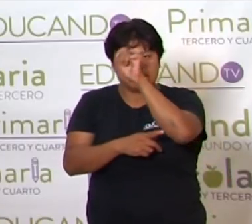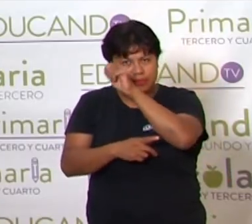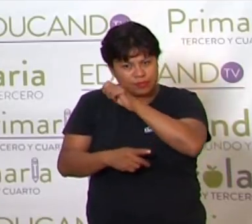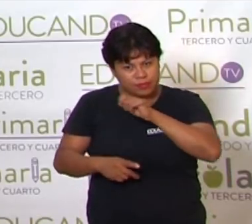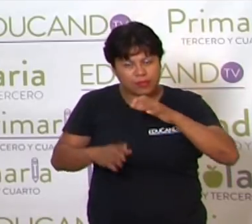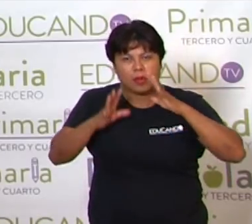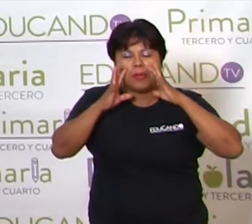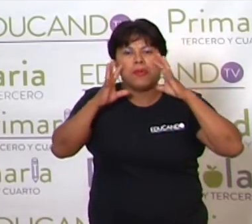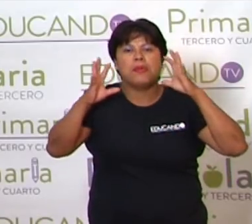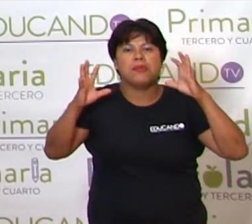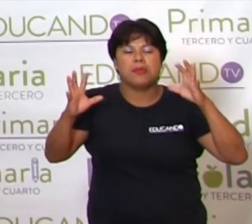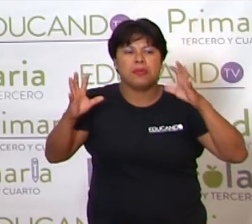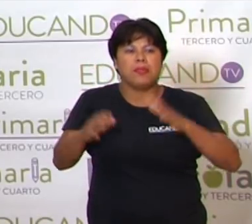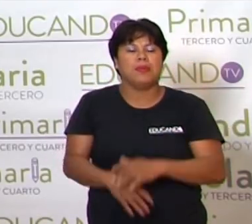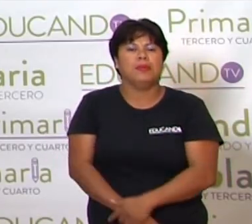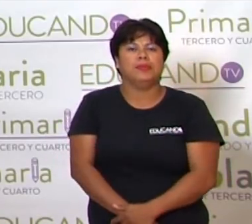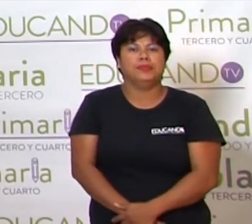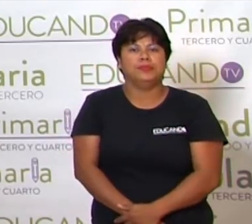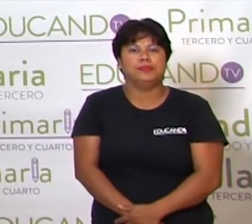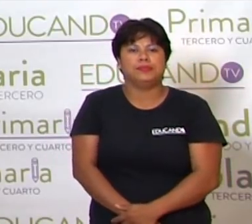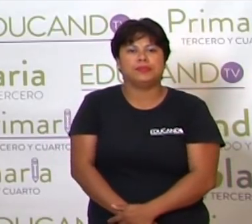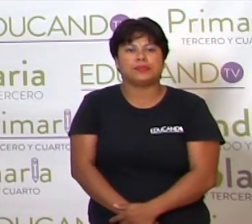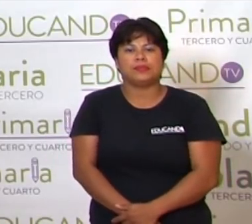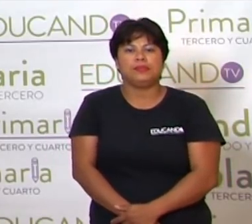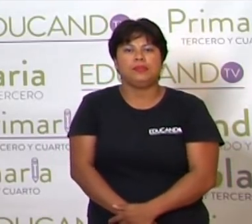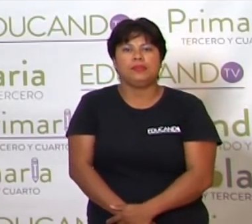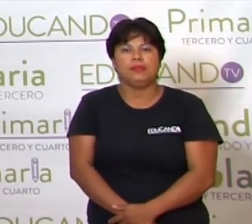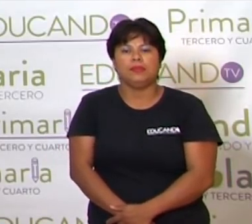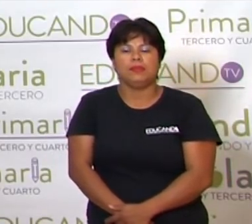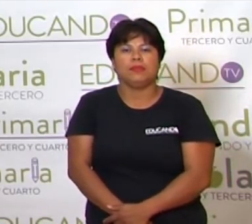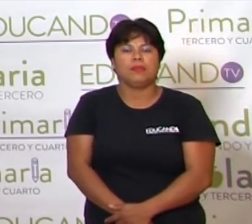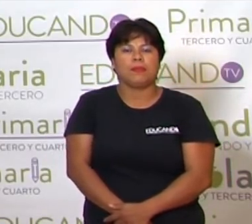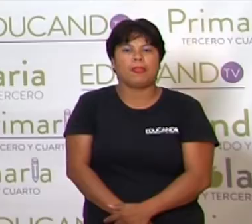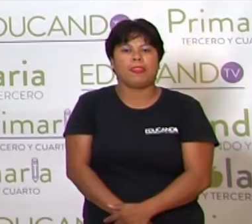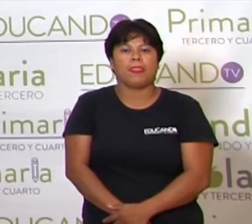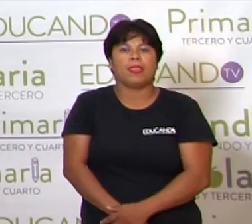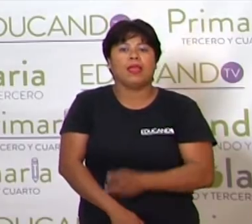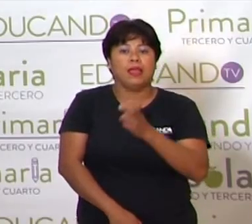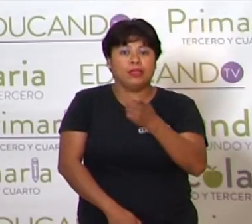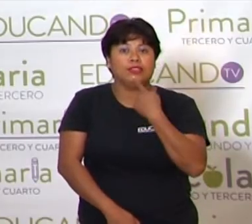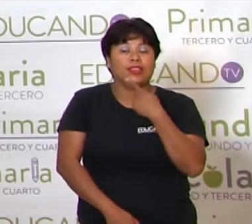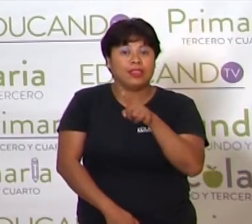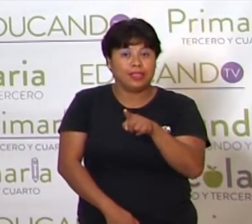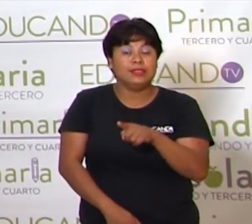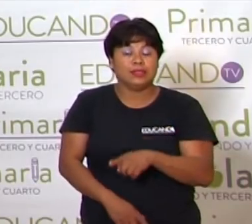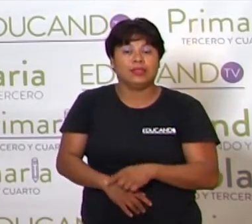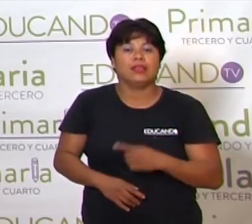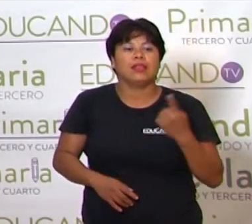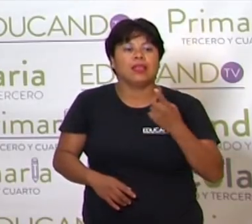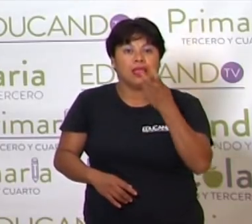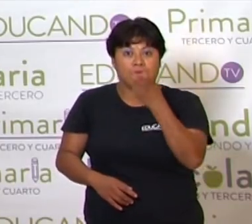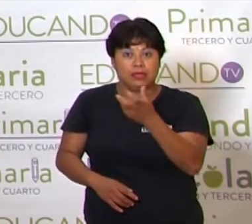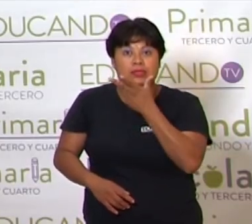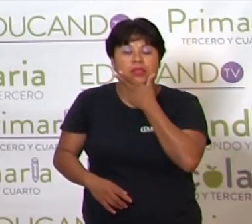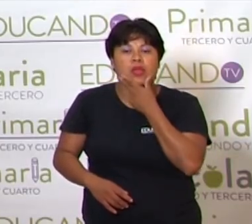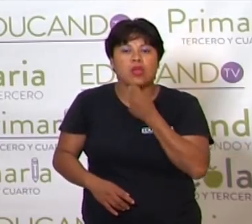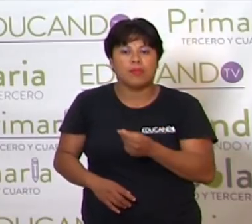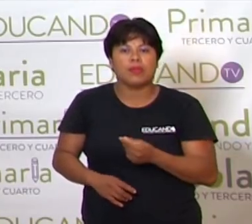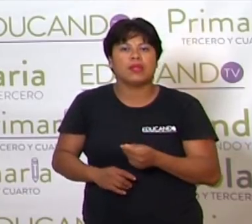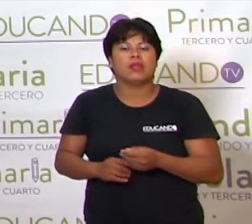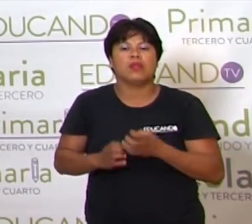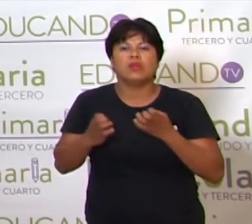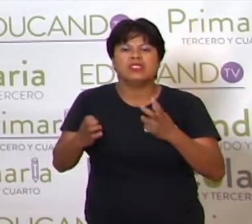escribir en un globo que indica que este hombre lo